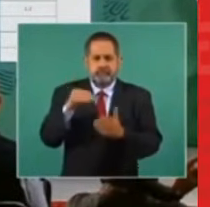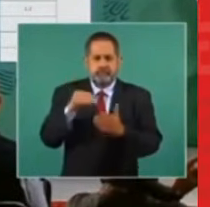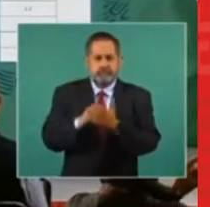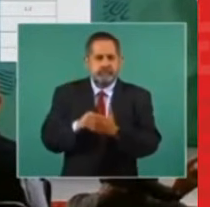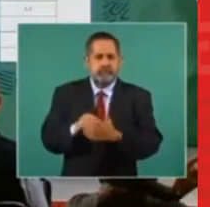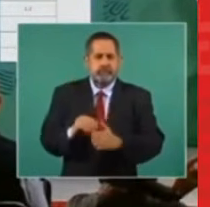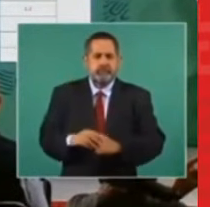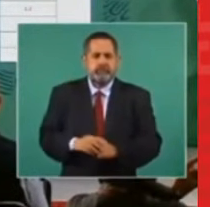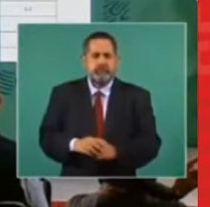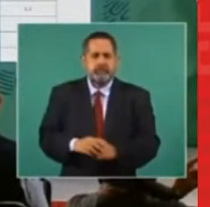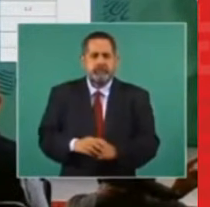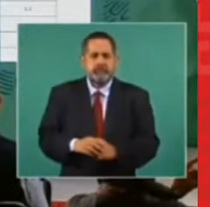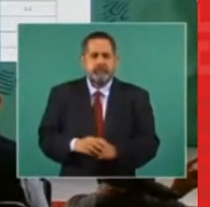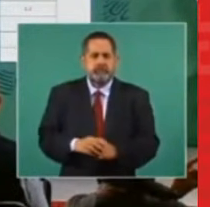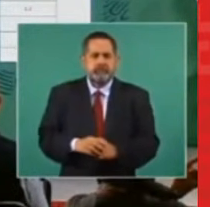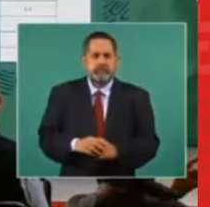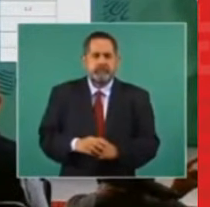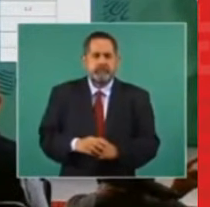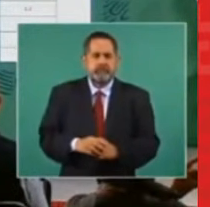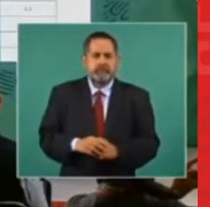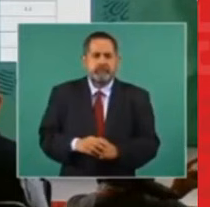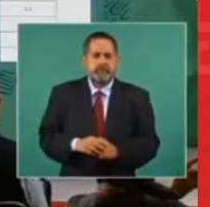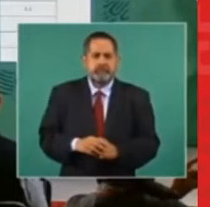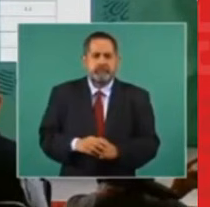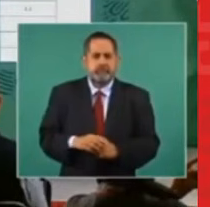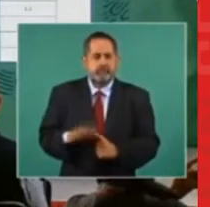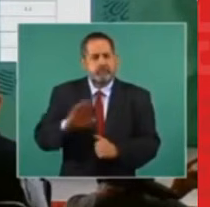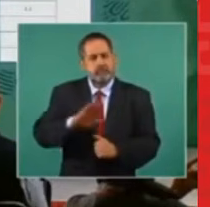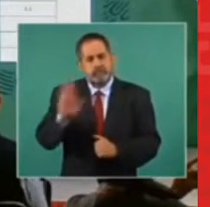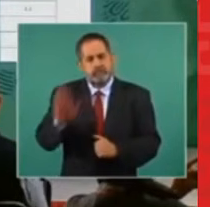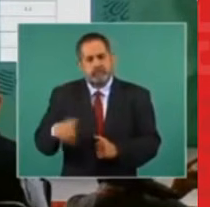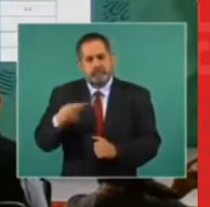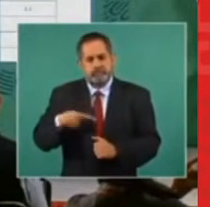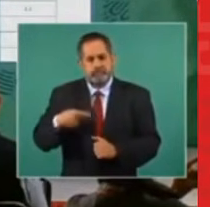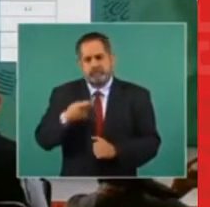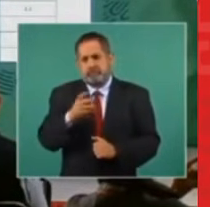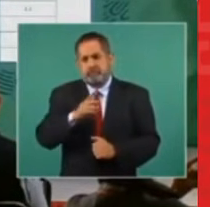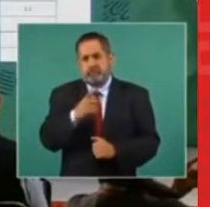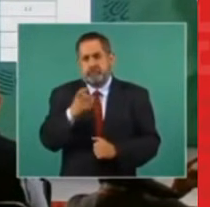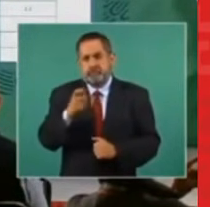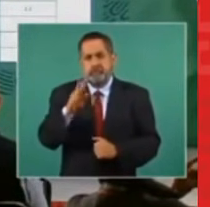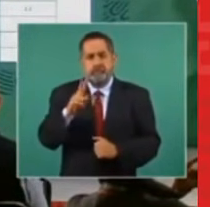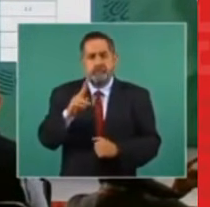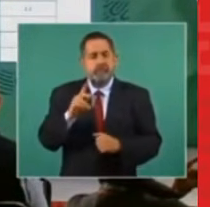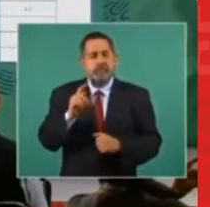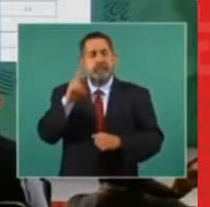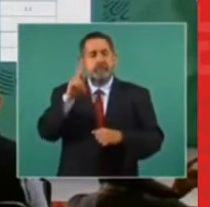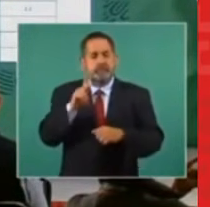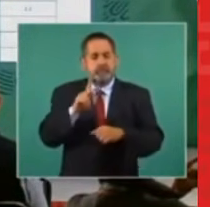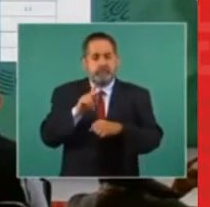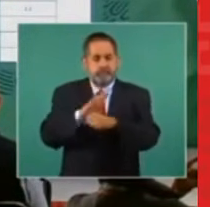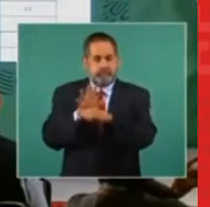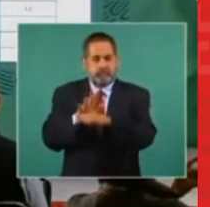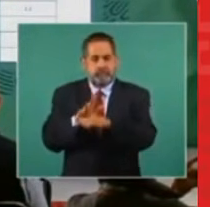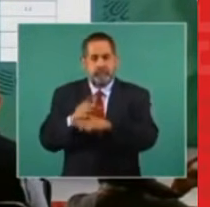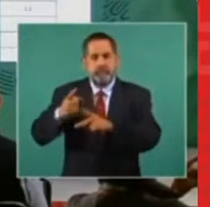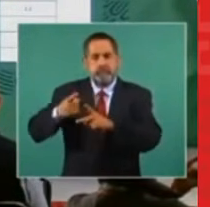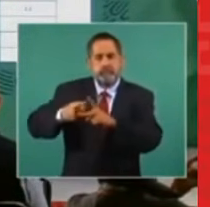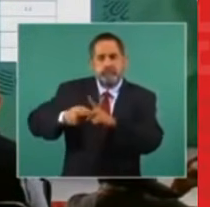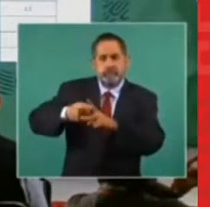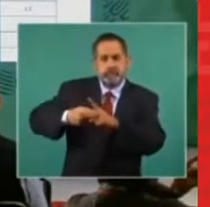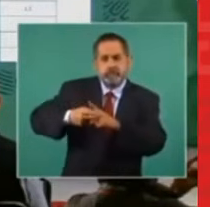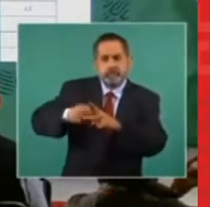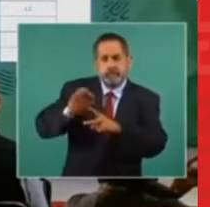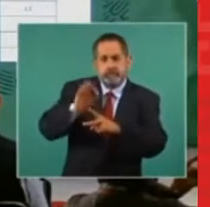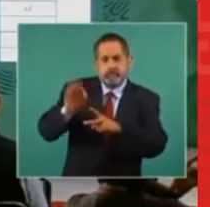lo han dicho Broso, lo ha dicho Riva Palacio, lo han dicho todos estos personajes? Pues yendo a la esencia de la